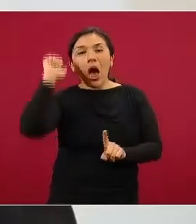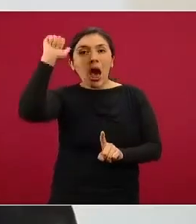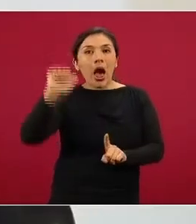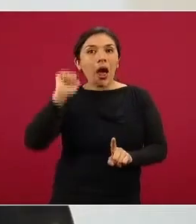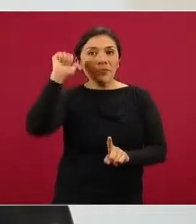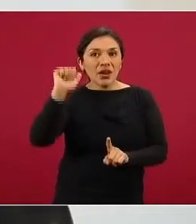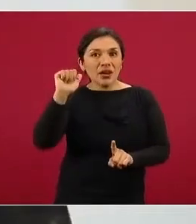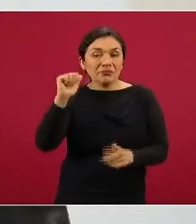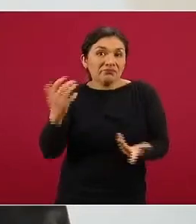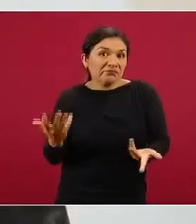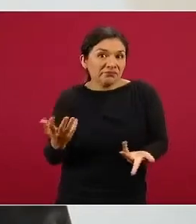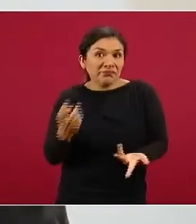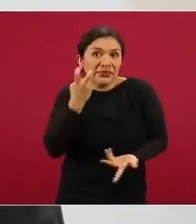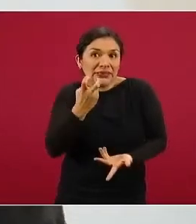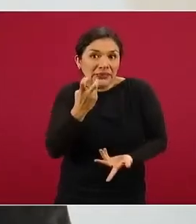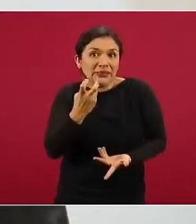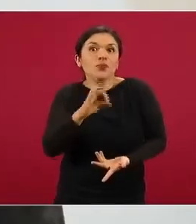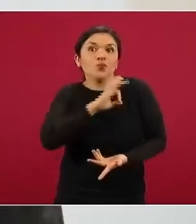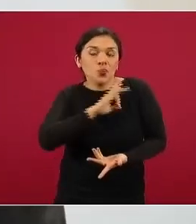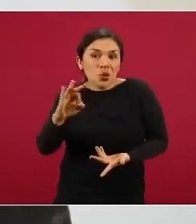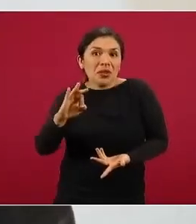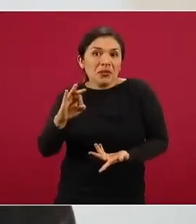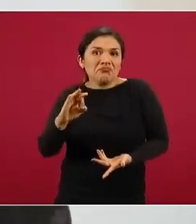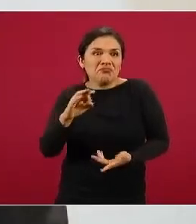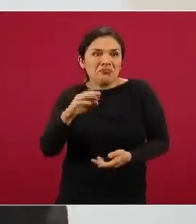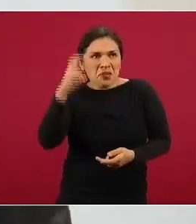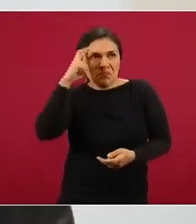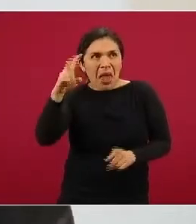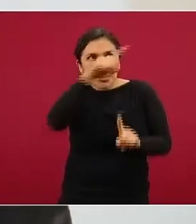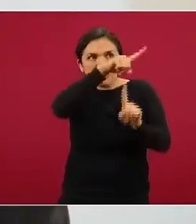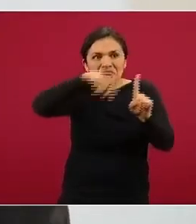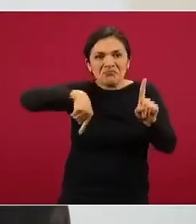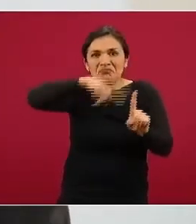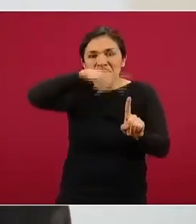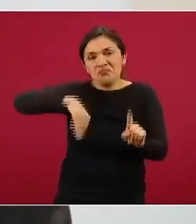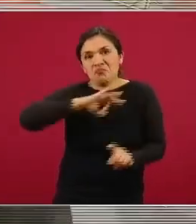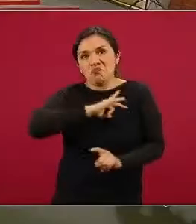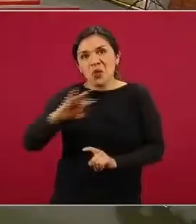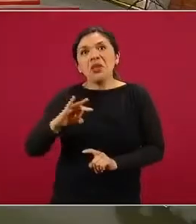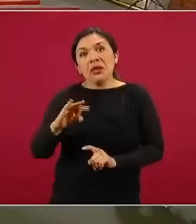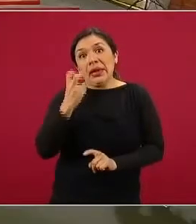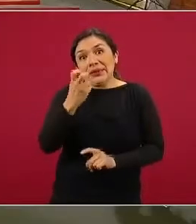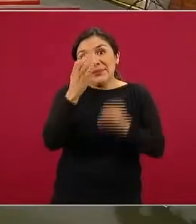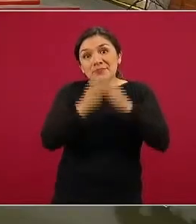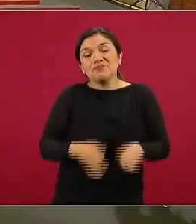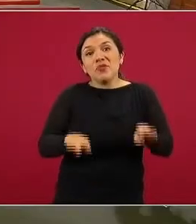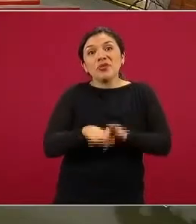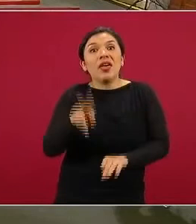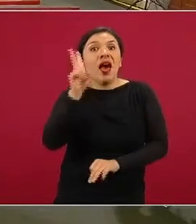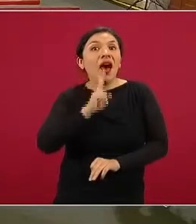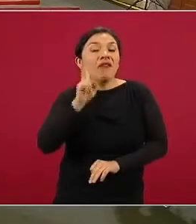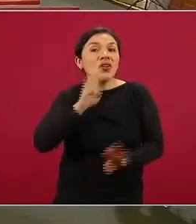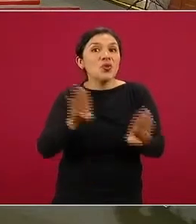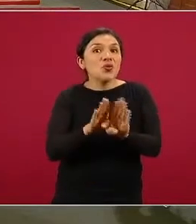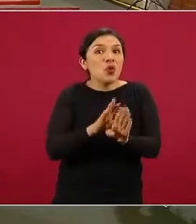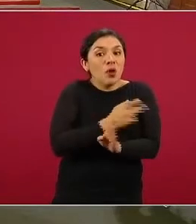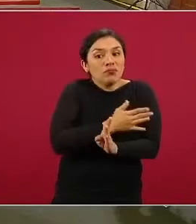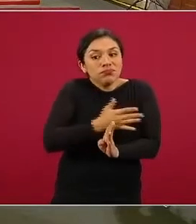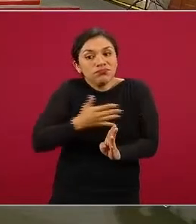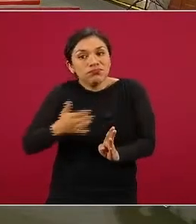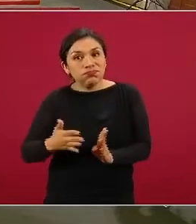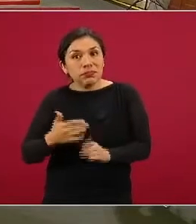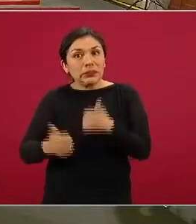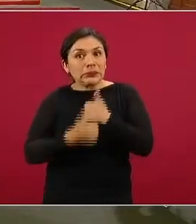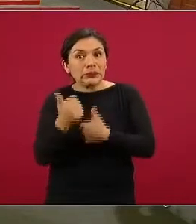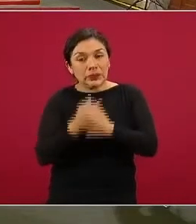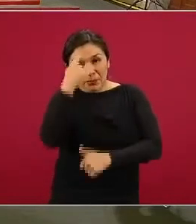abril. Así que entra dentro de ese rango, por ello es importante ver cómo se ha venido mejorando el